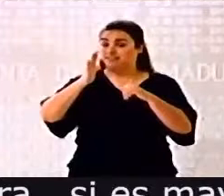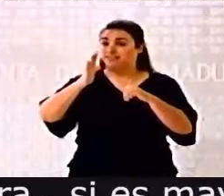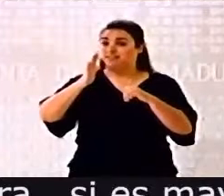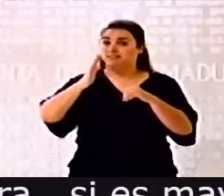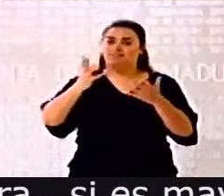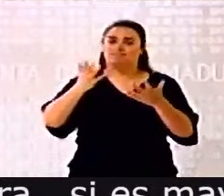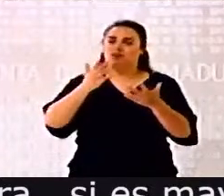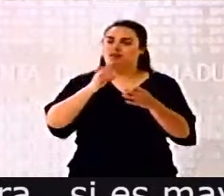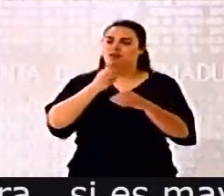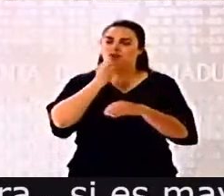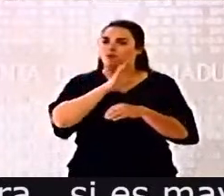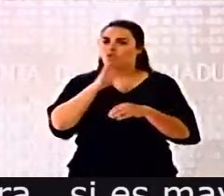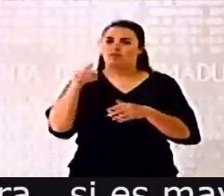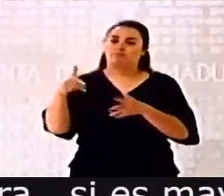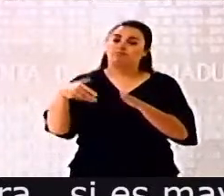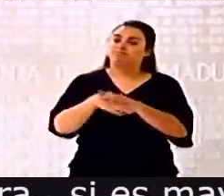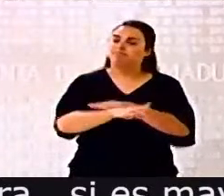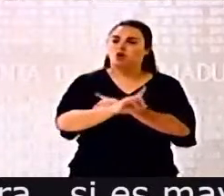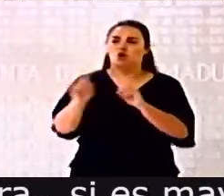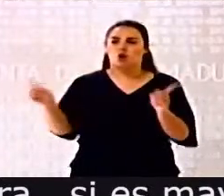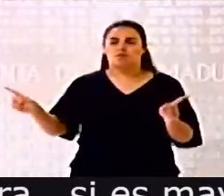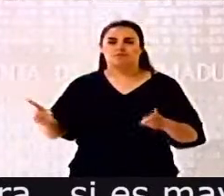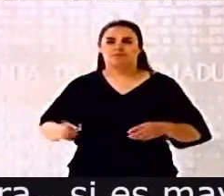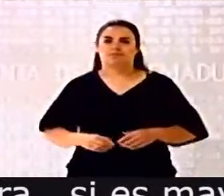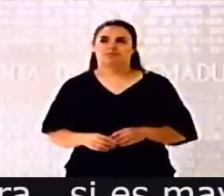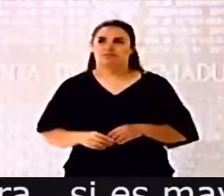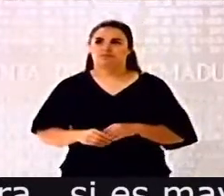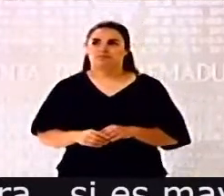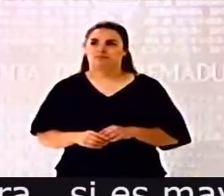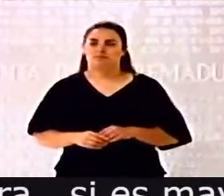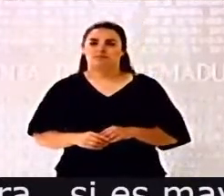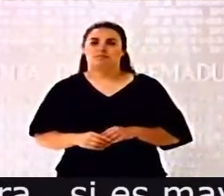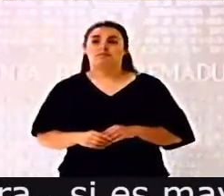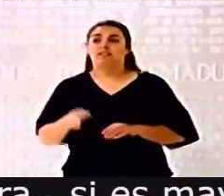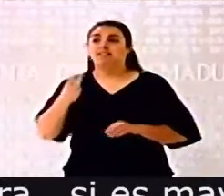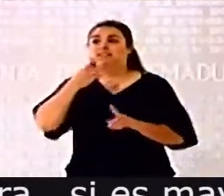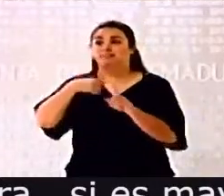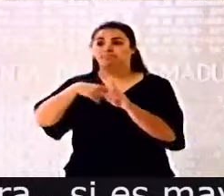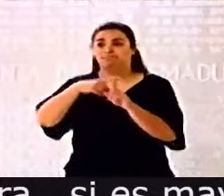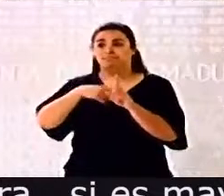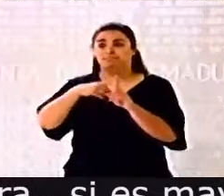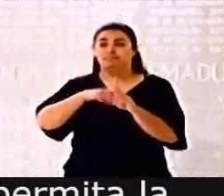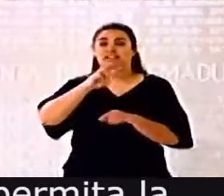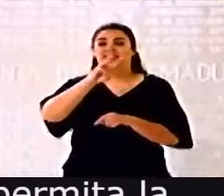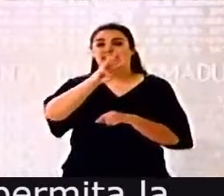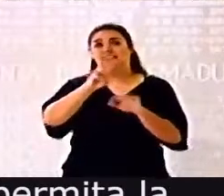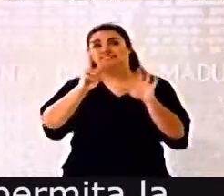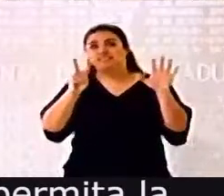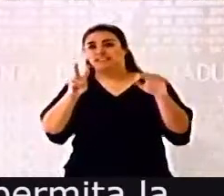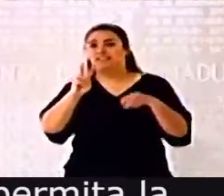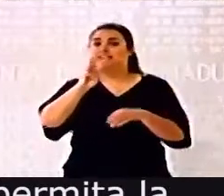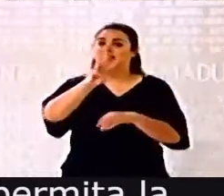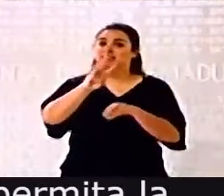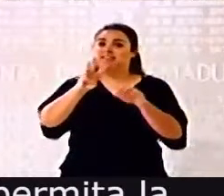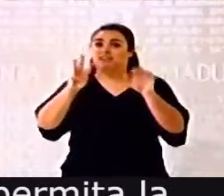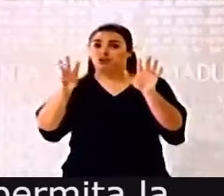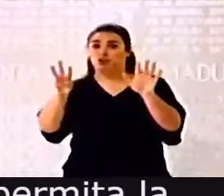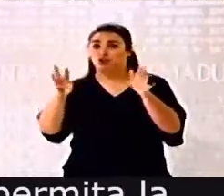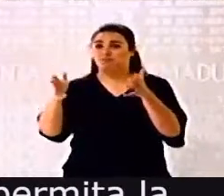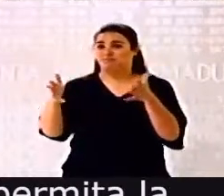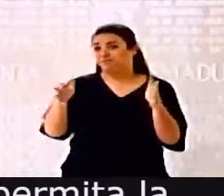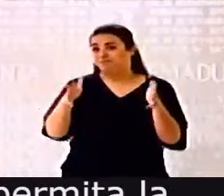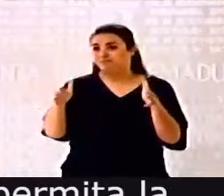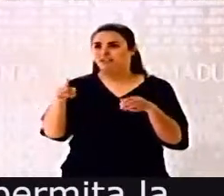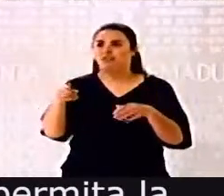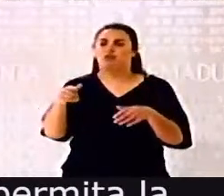lo lógico es que no se le permita la entrada. Si la temperatura está entre 37 y 38 grados centígrados,